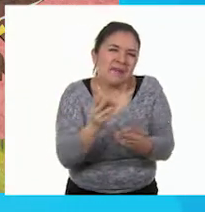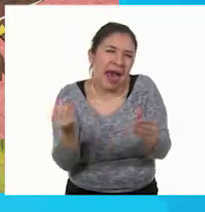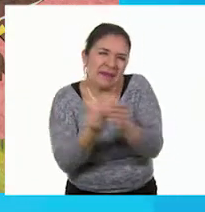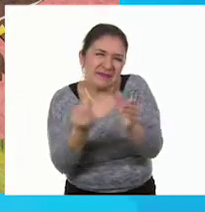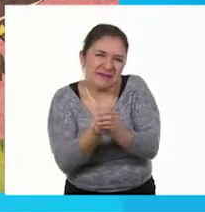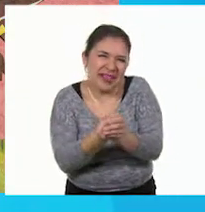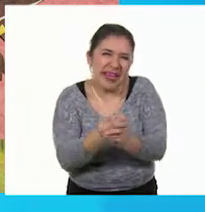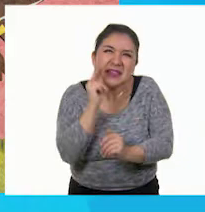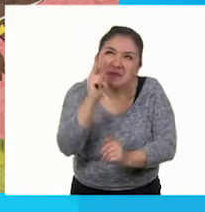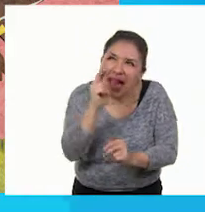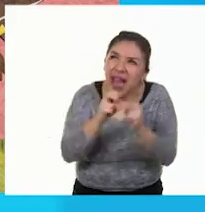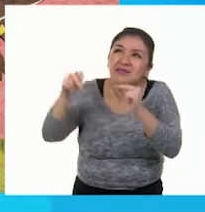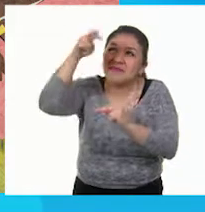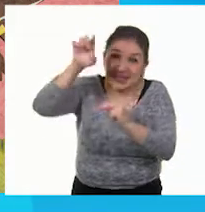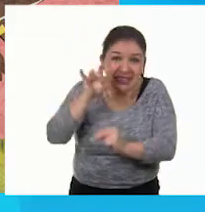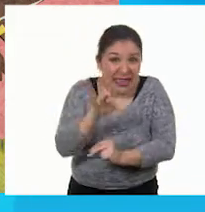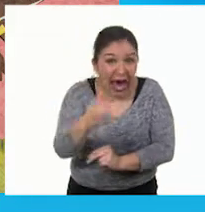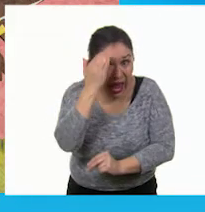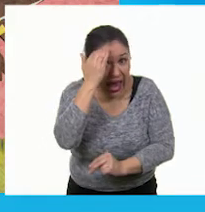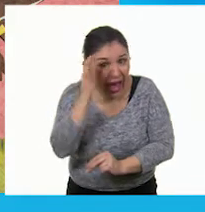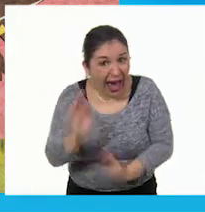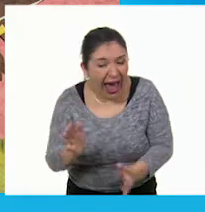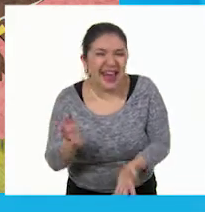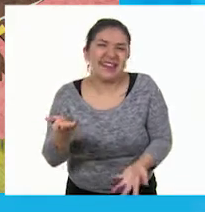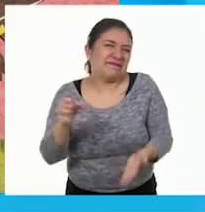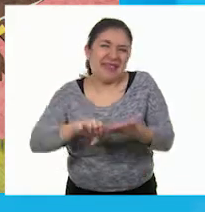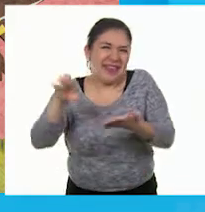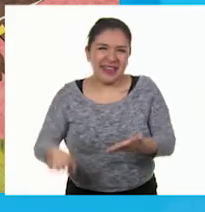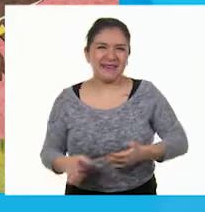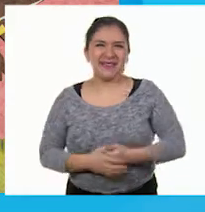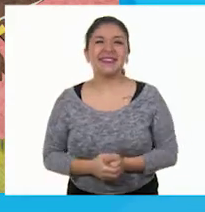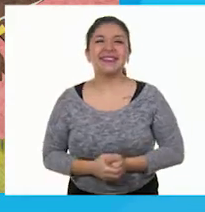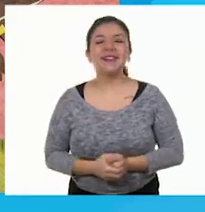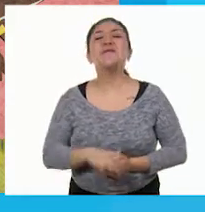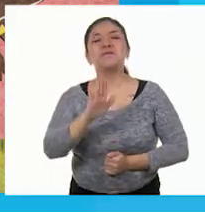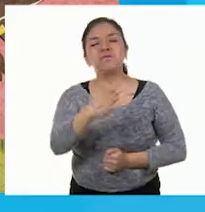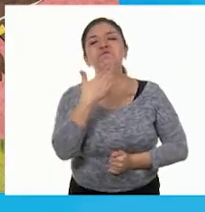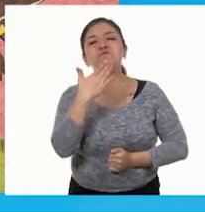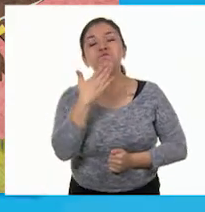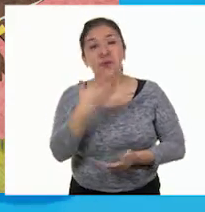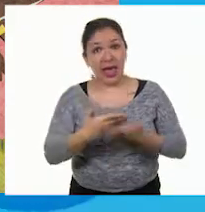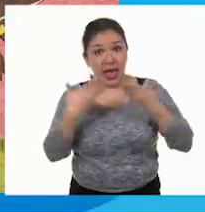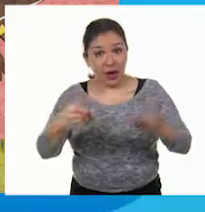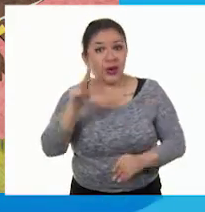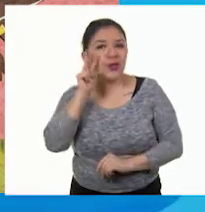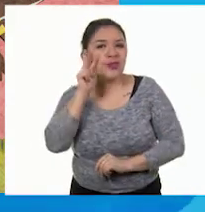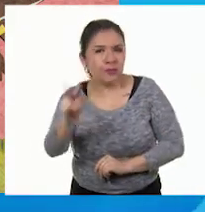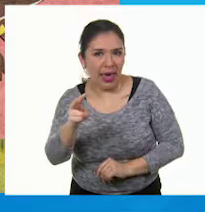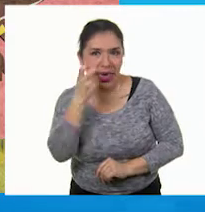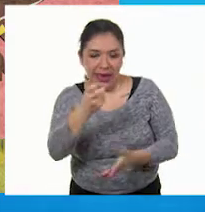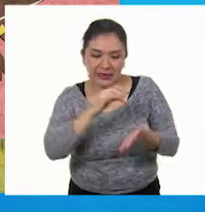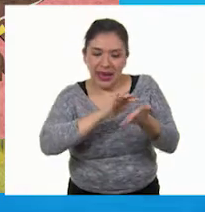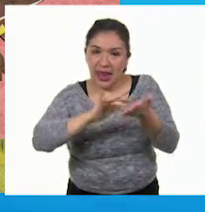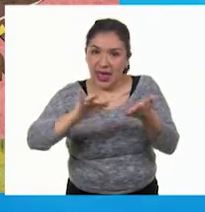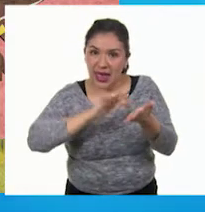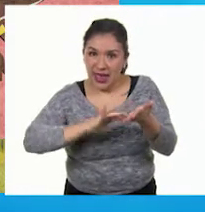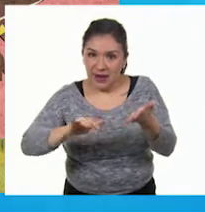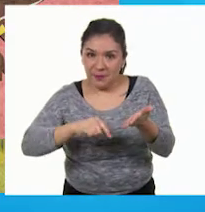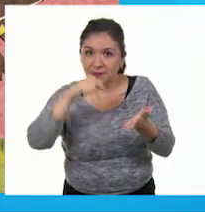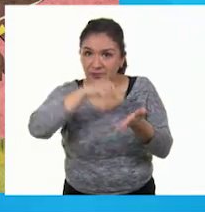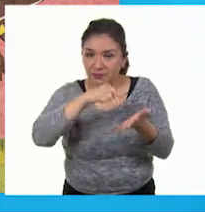¿Te subiste a esa rama? Ajá, exactamente. Ok, podría ser. Ya. Bien, pues vamos a ver entonces este texto